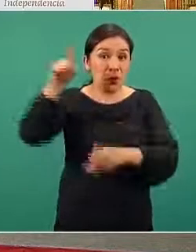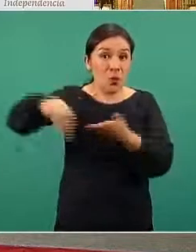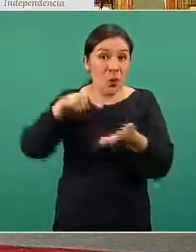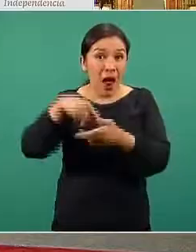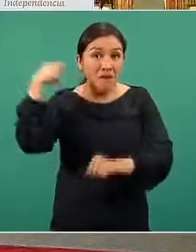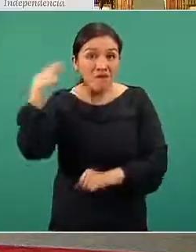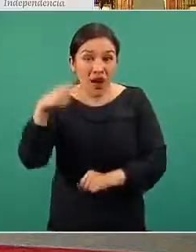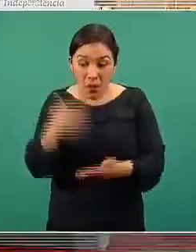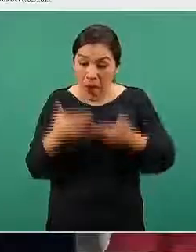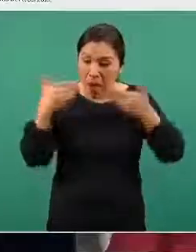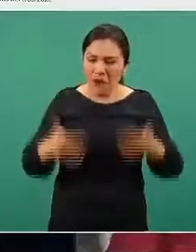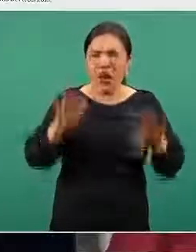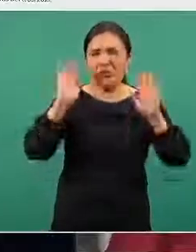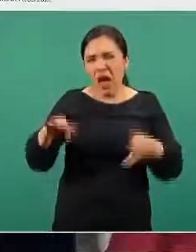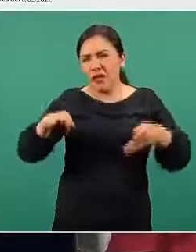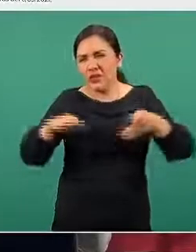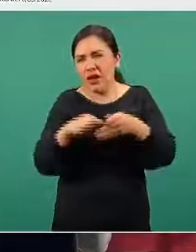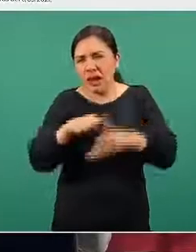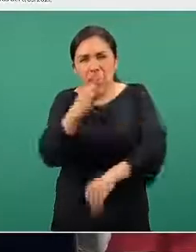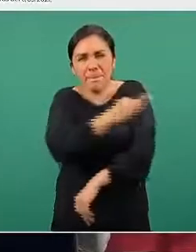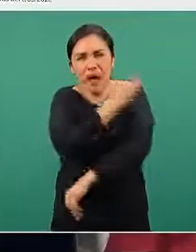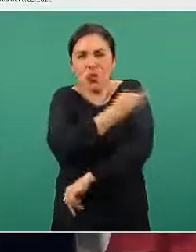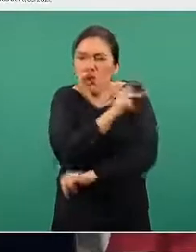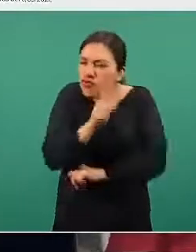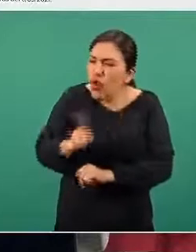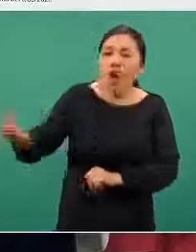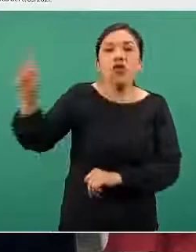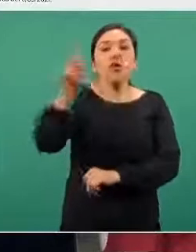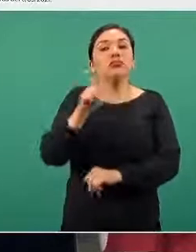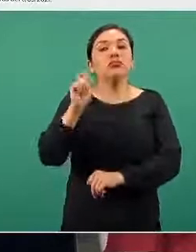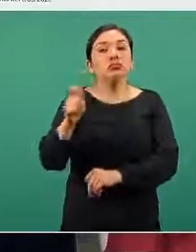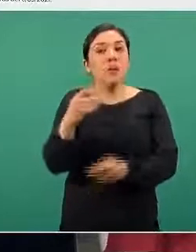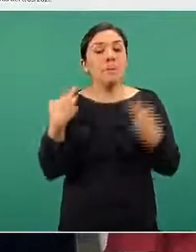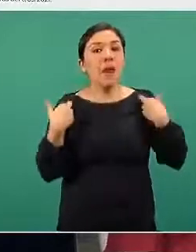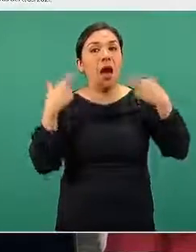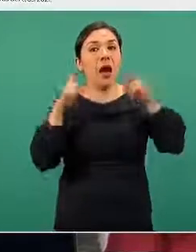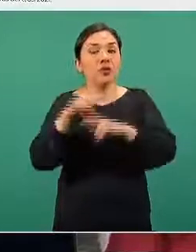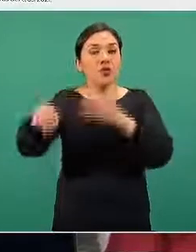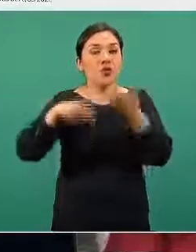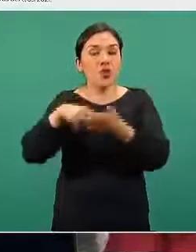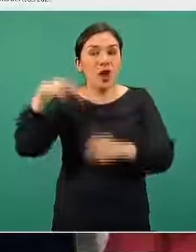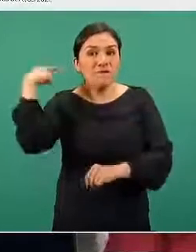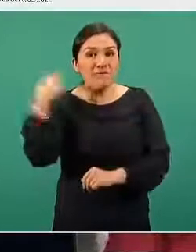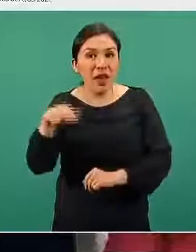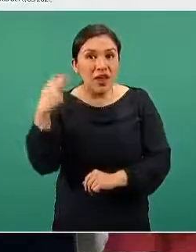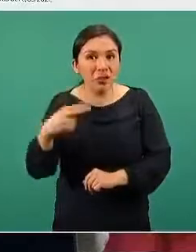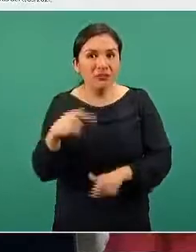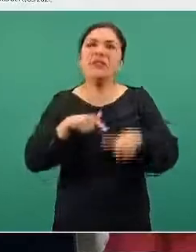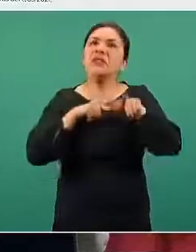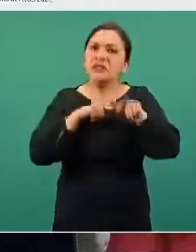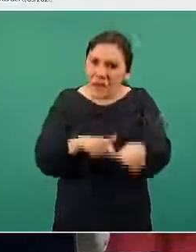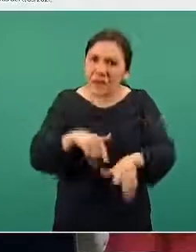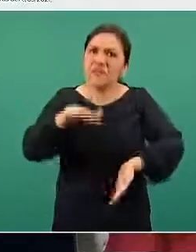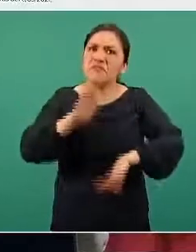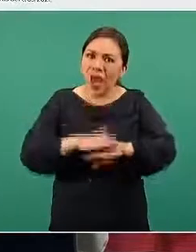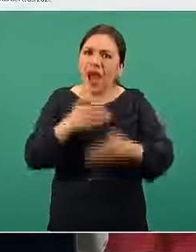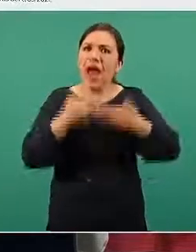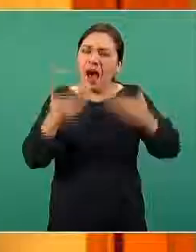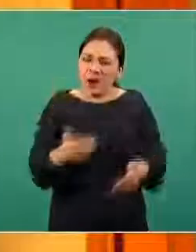Hoy prácticamente están vacunados todos nuestros maestros. Y seguimos,